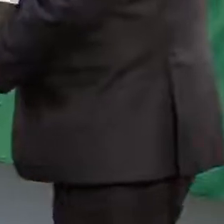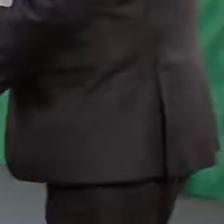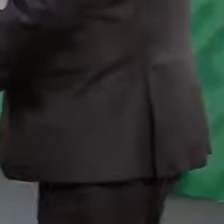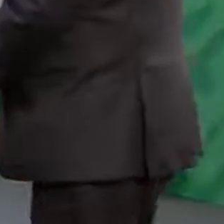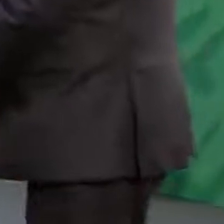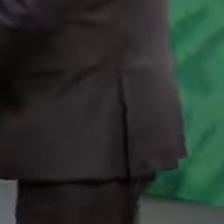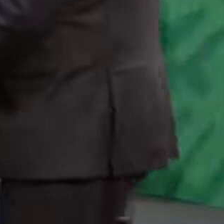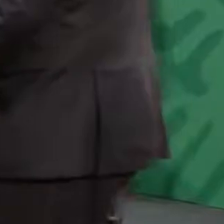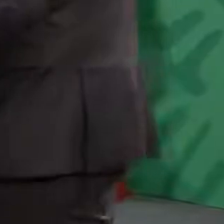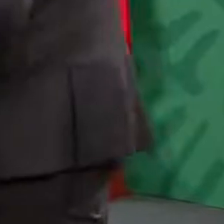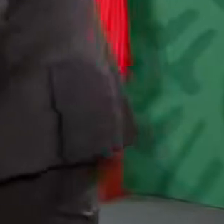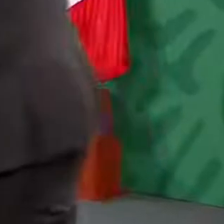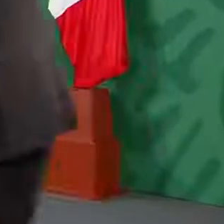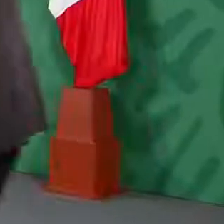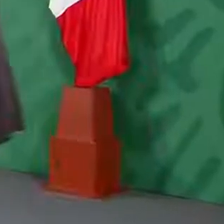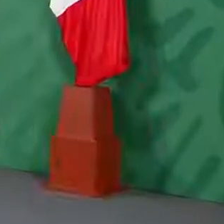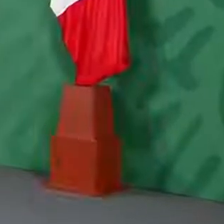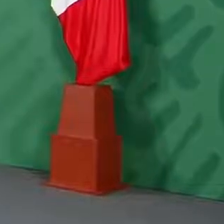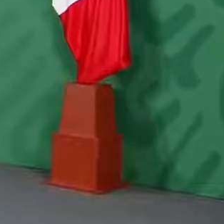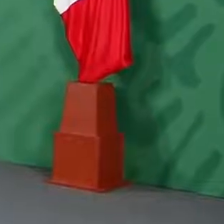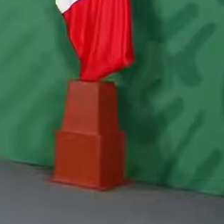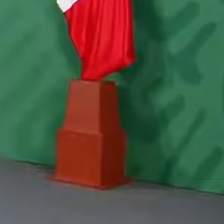estos servidores públicos?